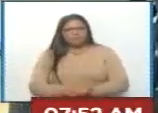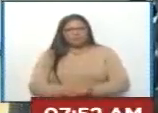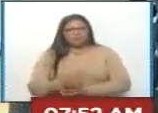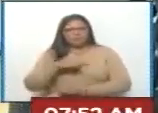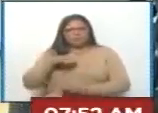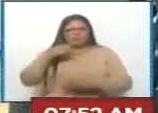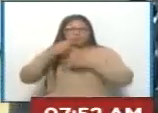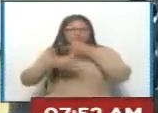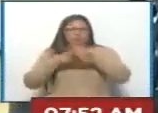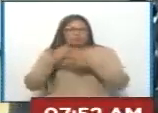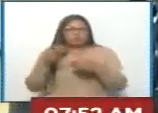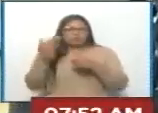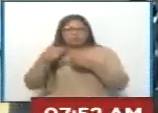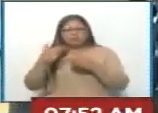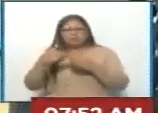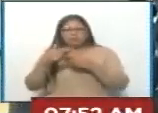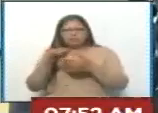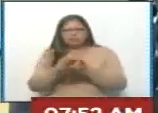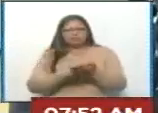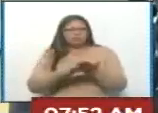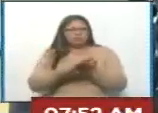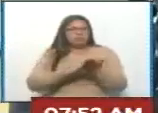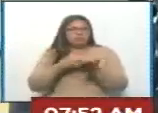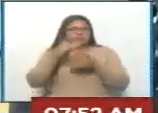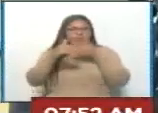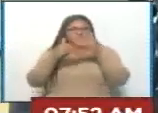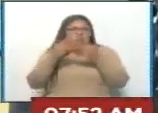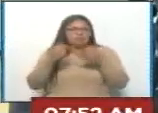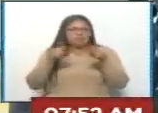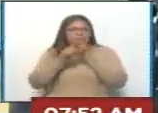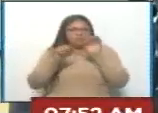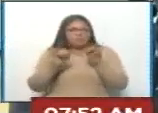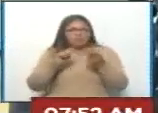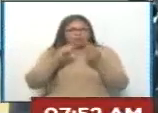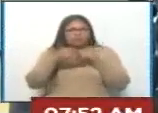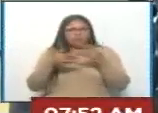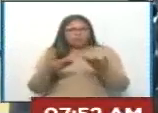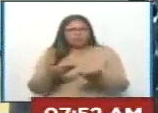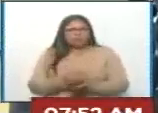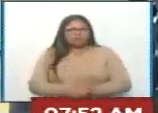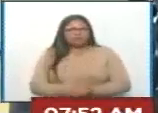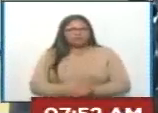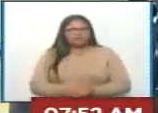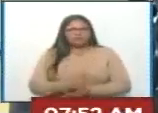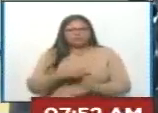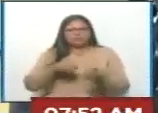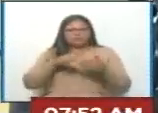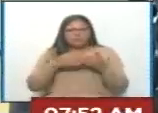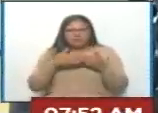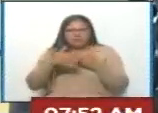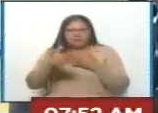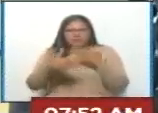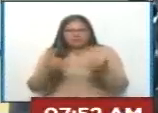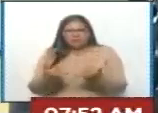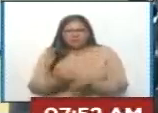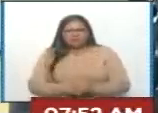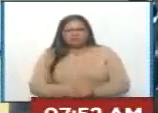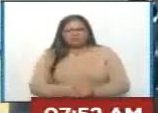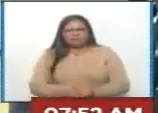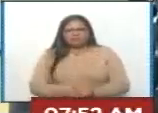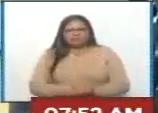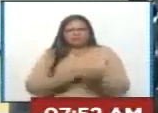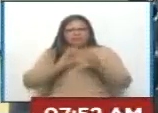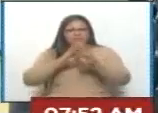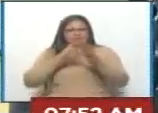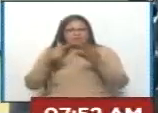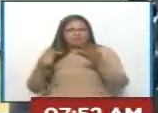viene recuperándose de una manera progresiva. Eso se traduce de manera permanente en mayores ingresos y en la medida que tengamos mayor cantidad